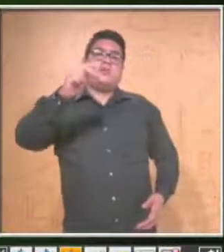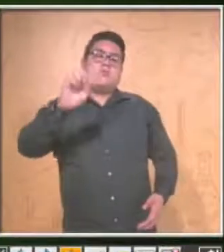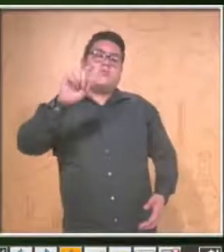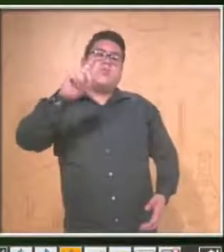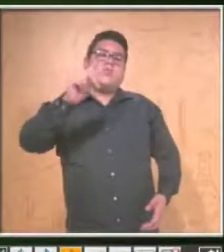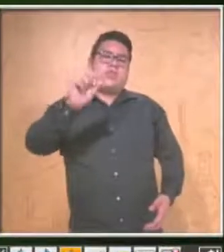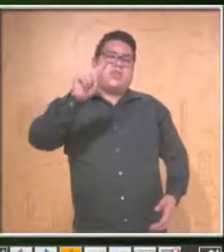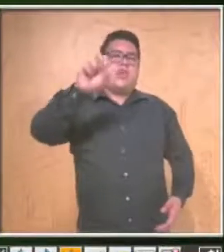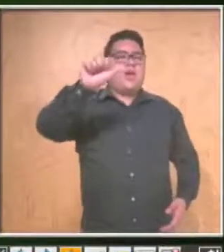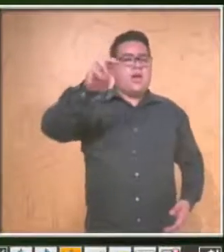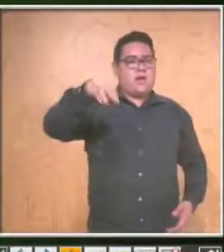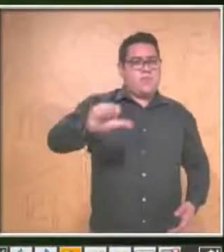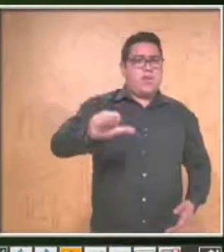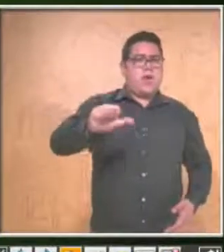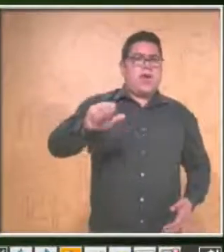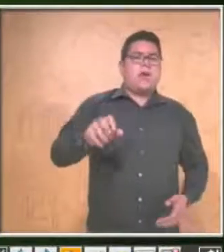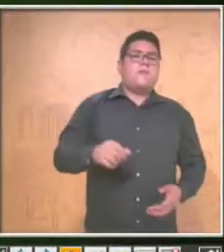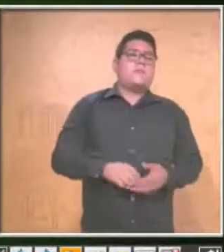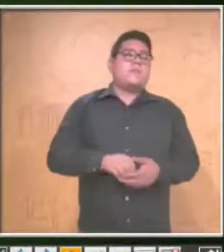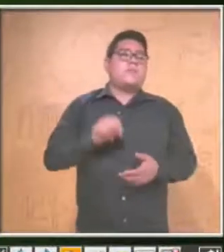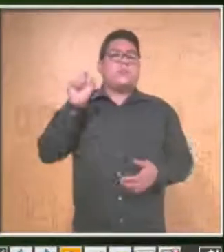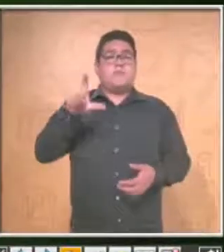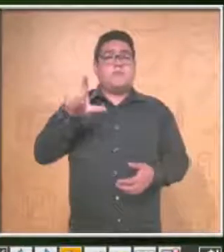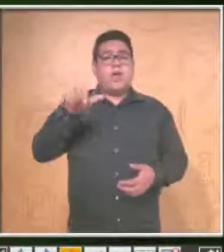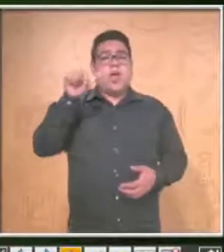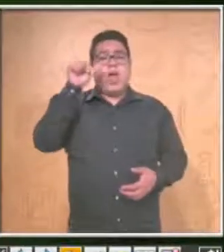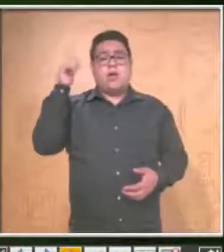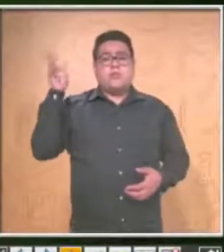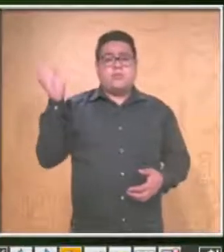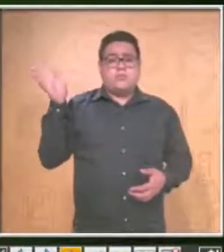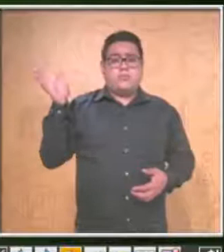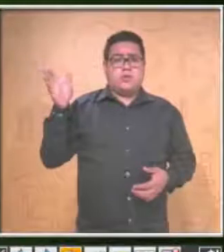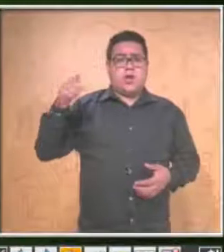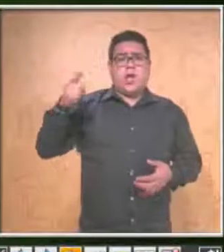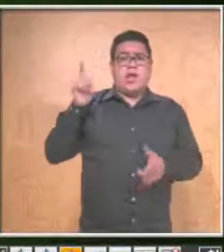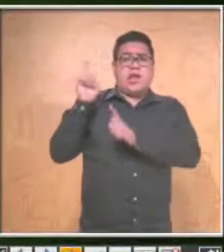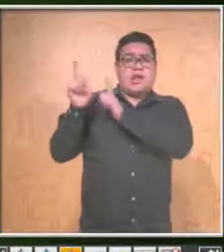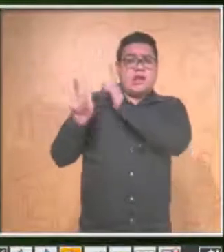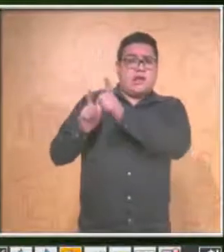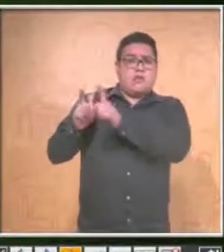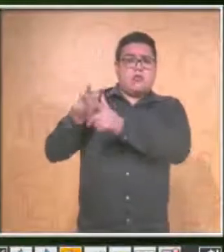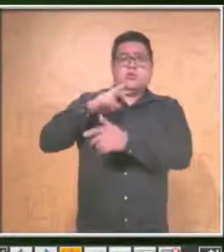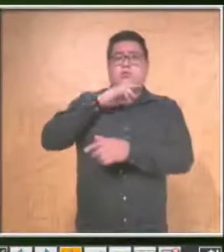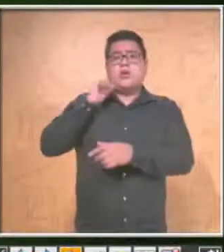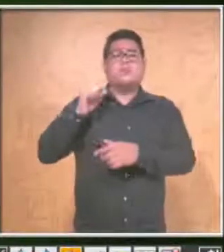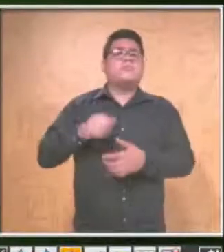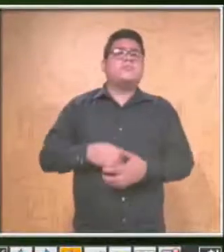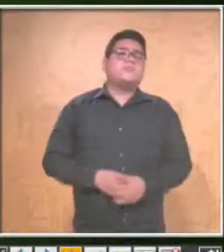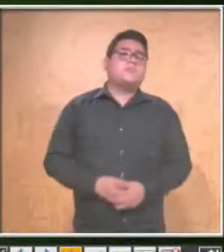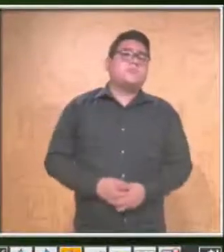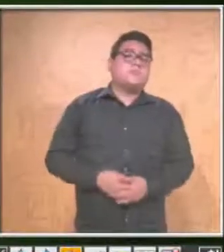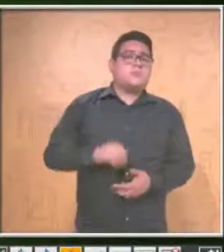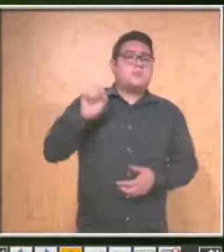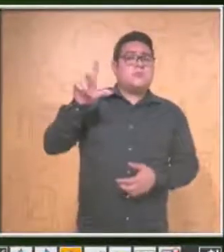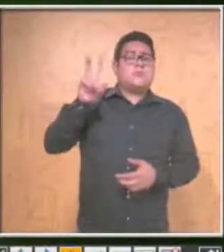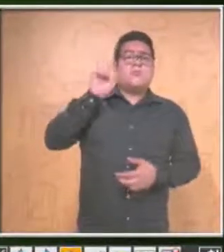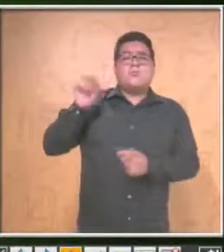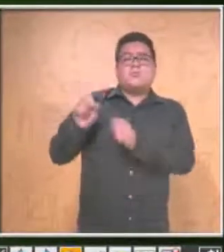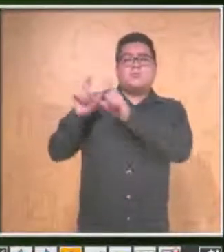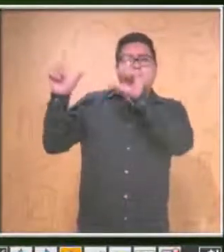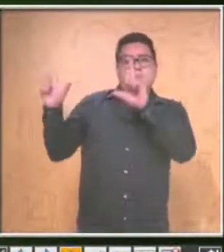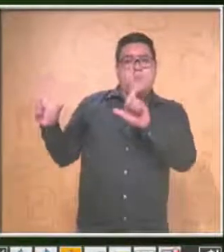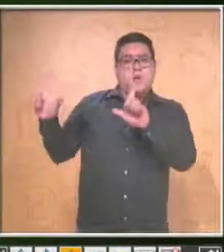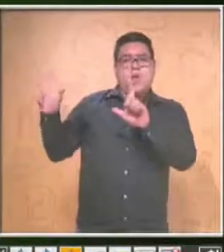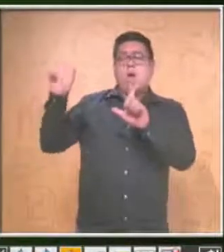Central. Y en el lado del Mediterráneo, a los griegos y a los romanos. En el caso de lo que ves en pantalla,